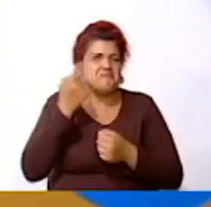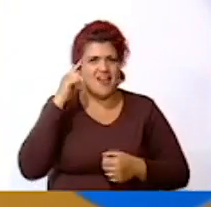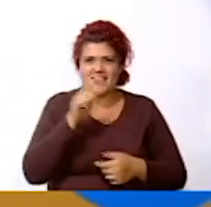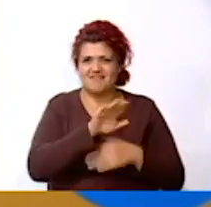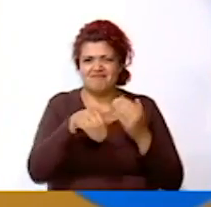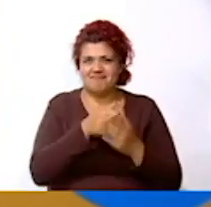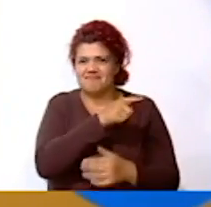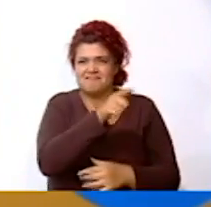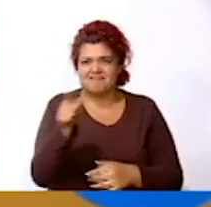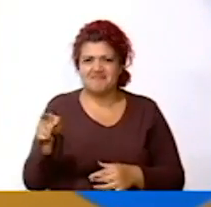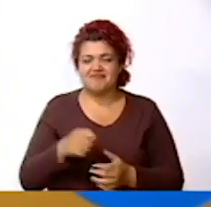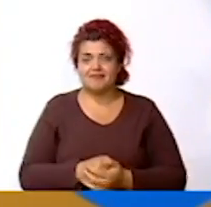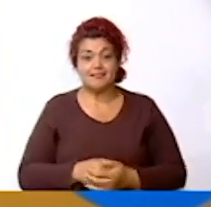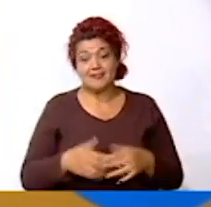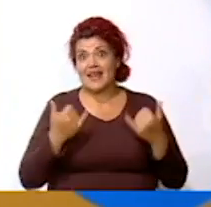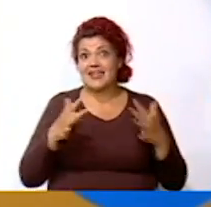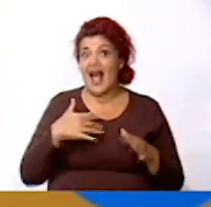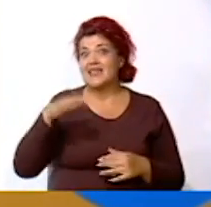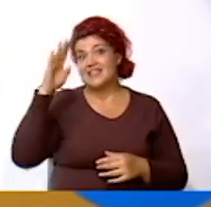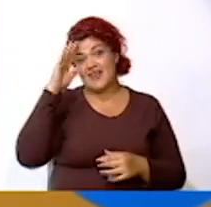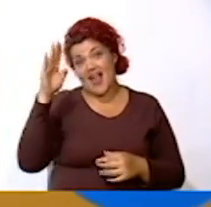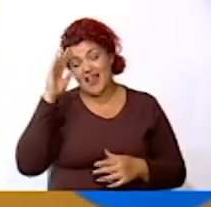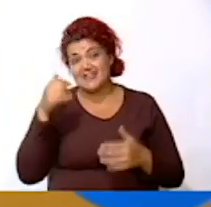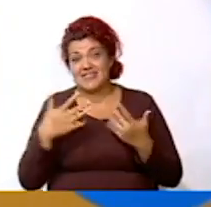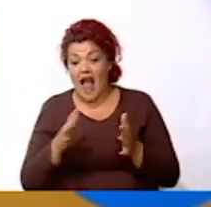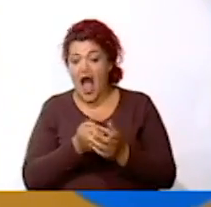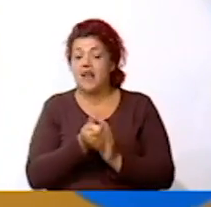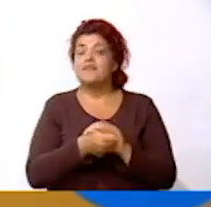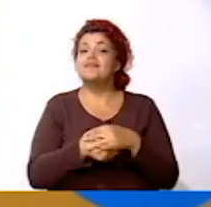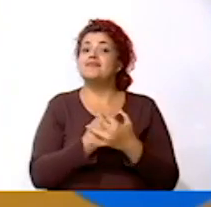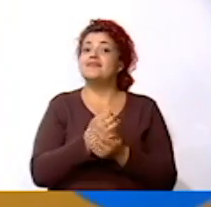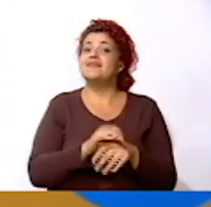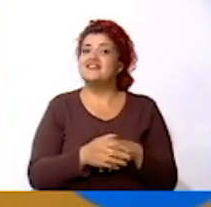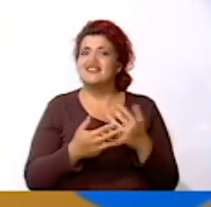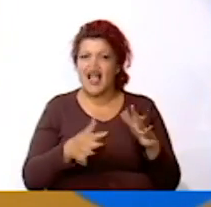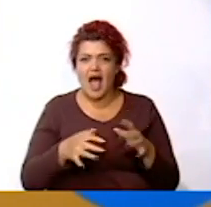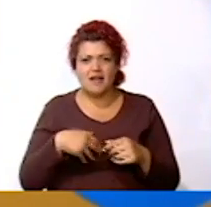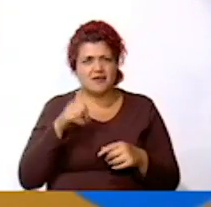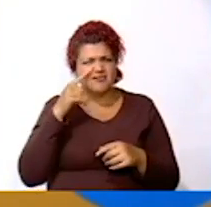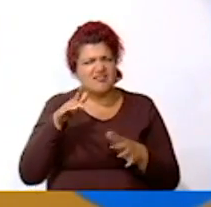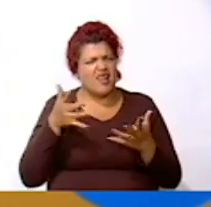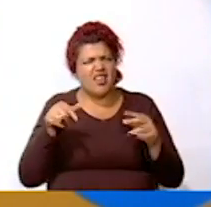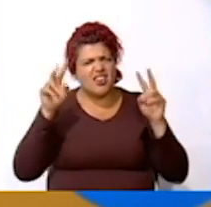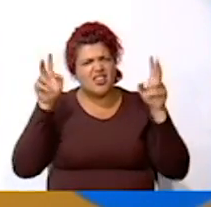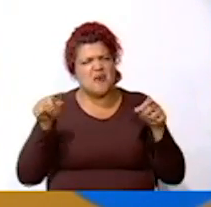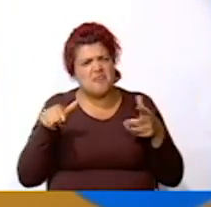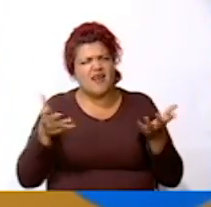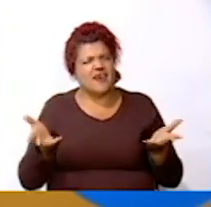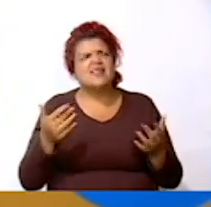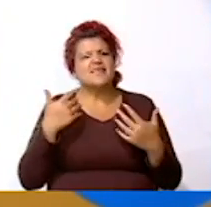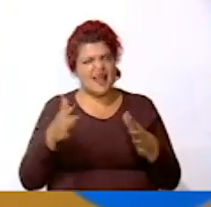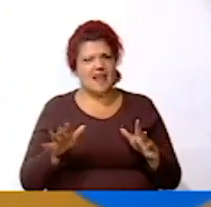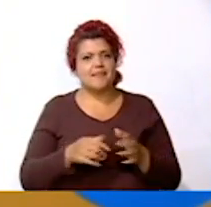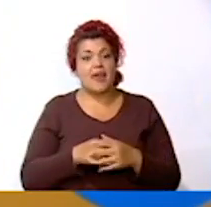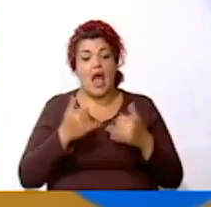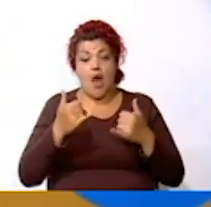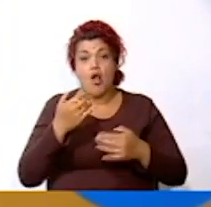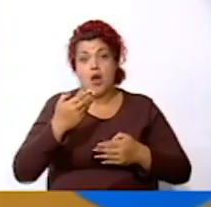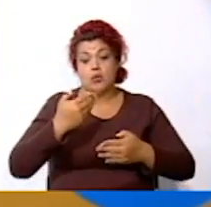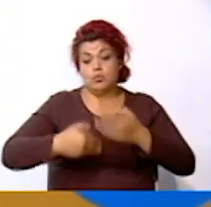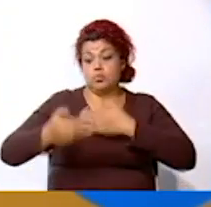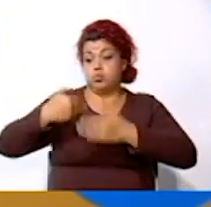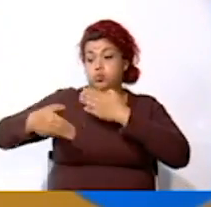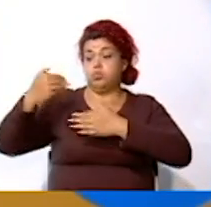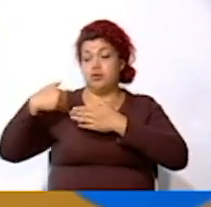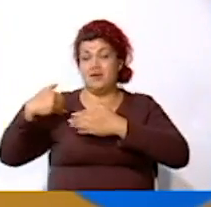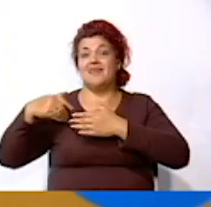ustedes Bueno, ya nos saludamos, ya nos lavamos las manos Ya vimos de qué va a tratar el programa Ahora devolvámonos un poquito